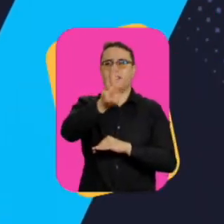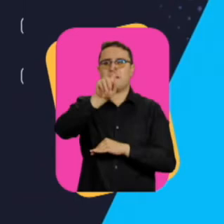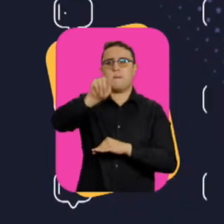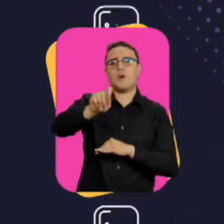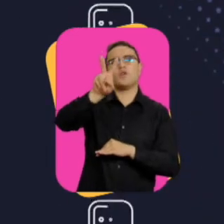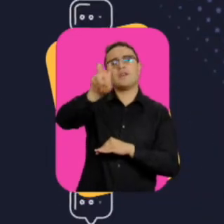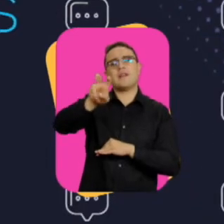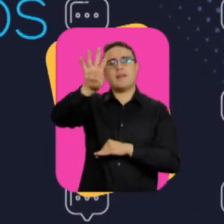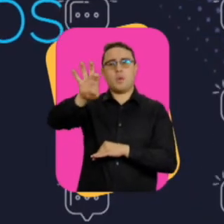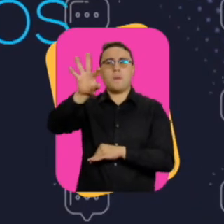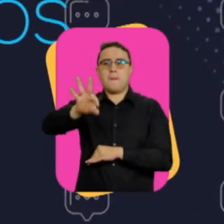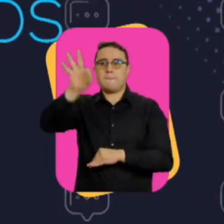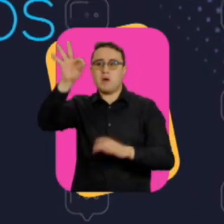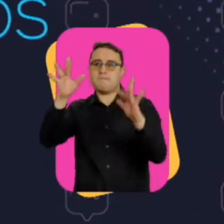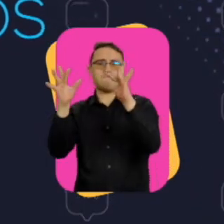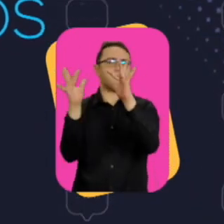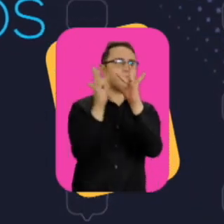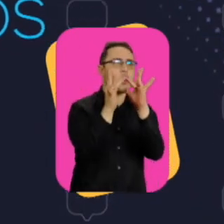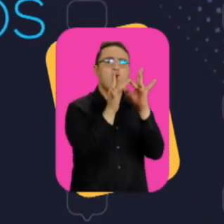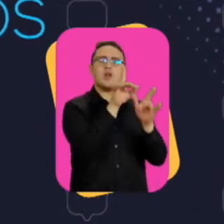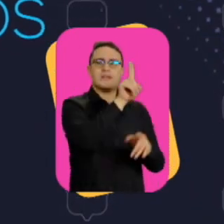23.79% correspondiente a